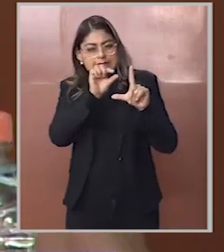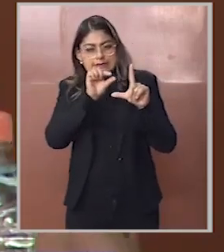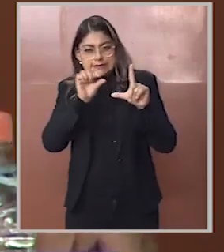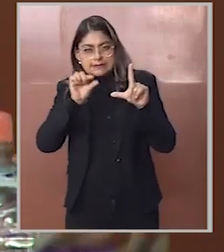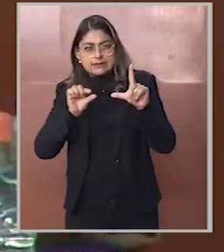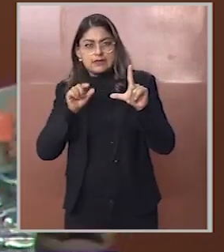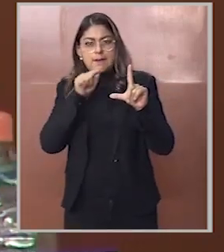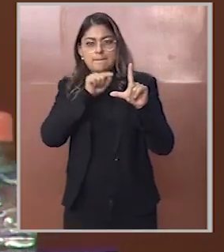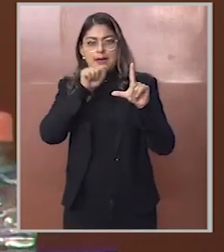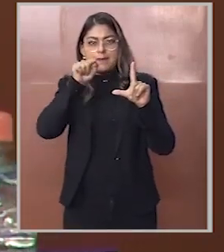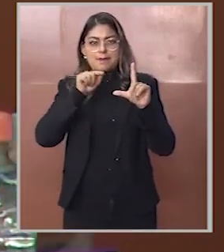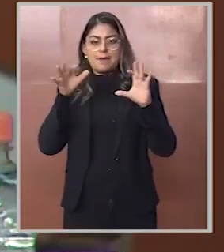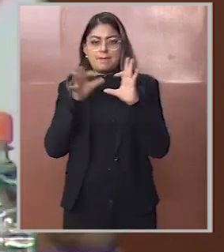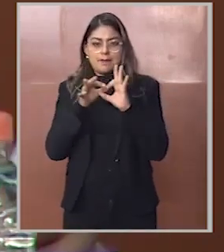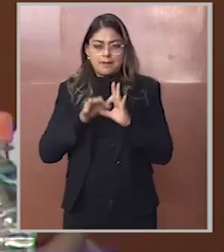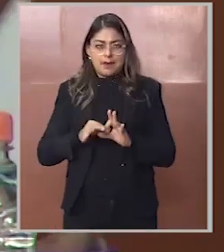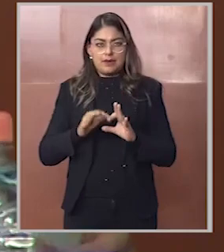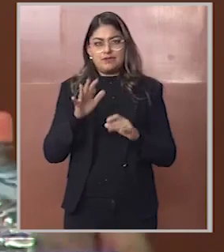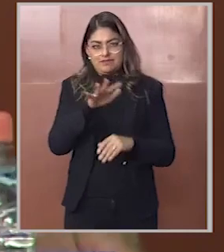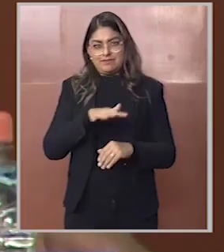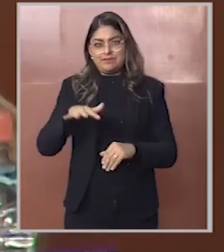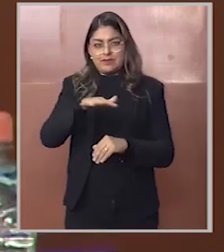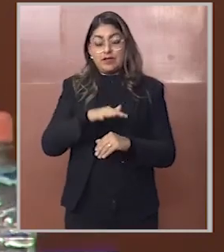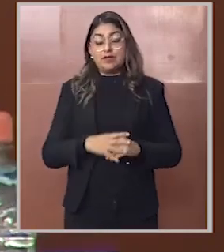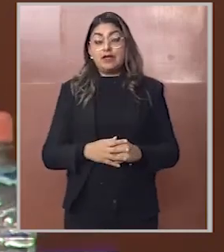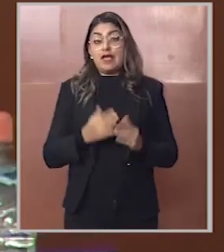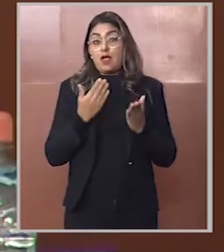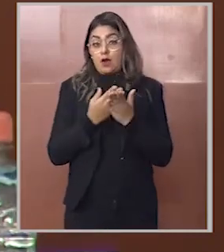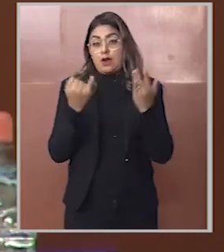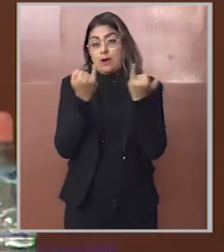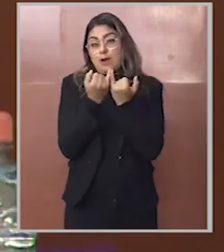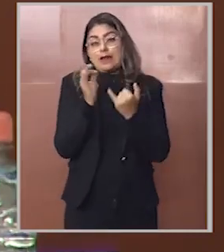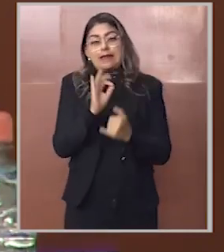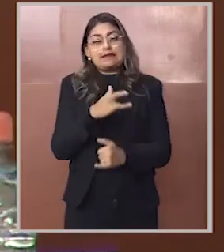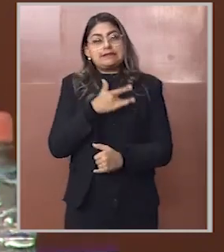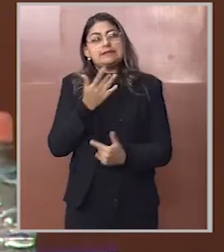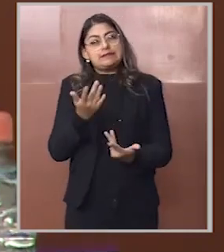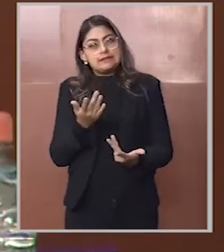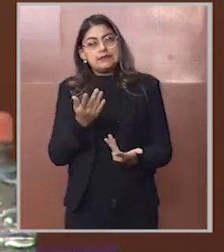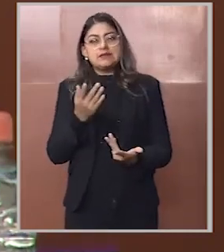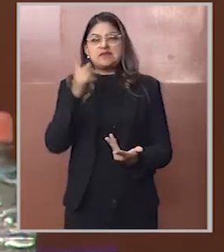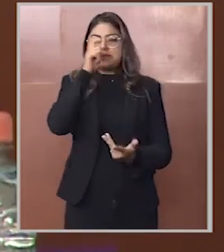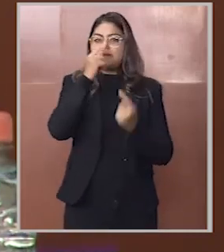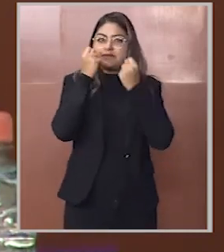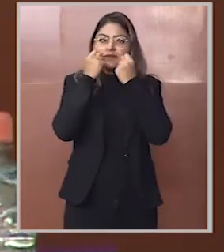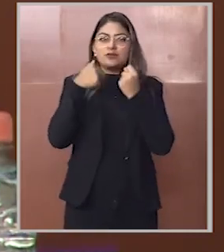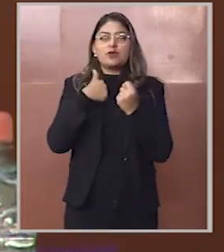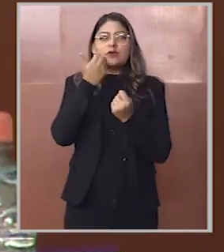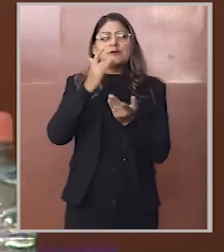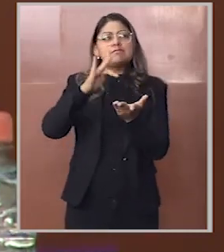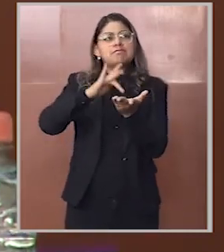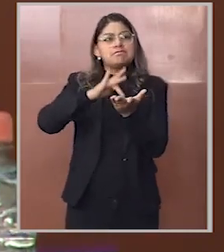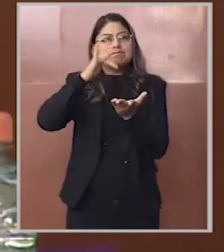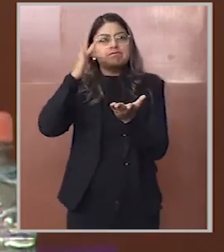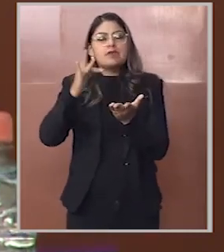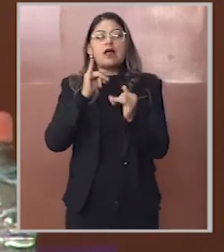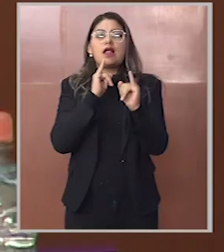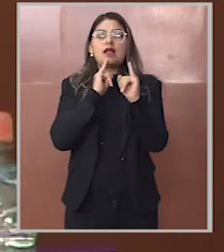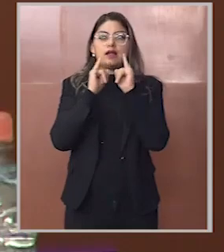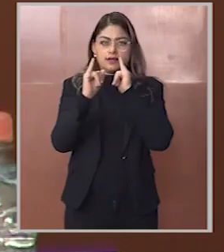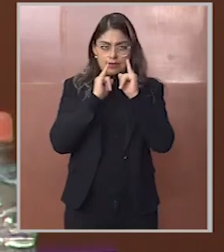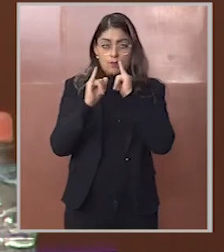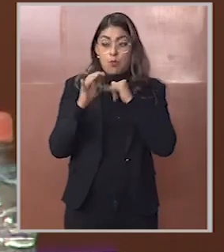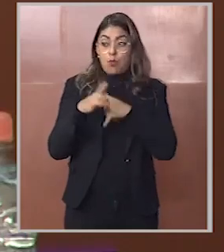mencionar y hacer un agradecimiento muy específico a las intérpretes porque ellas fueron las que hicieron este trabajo